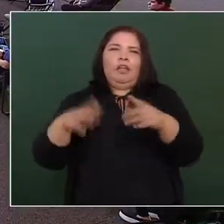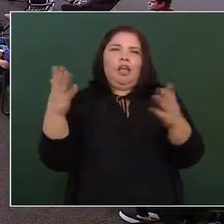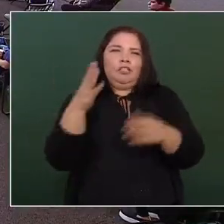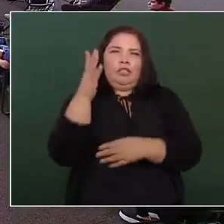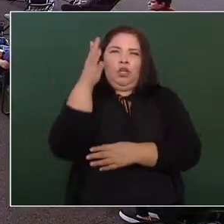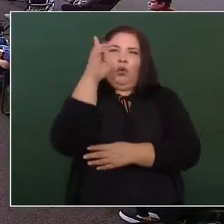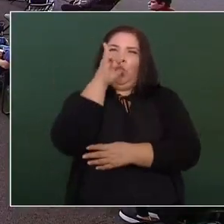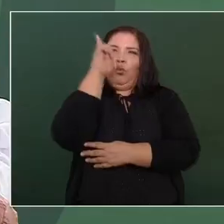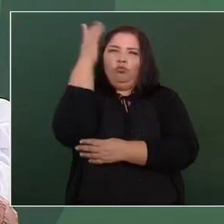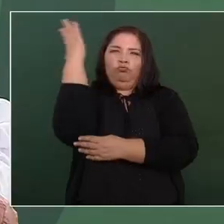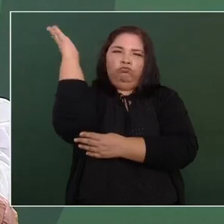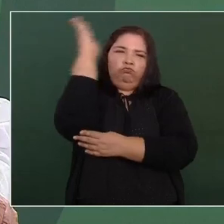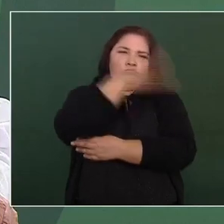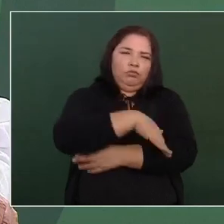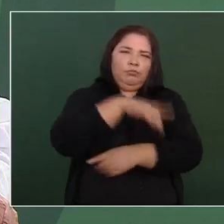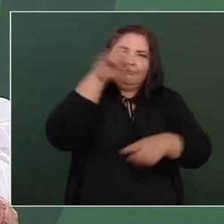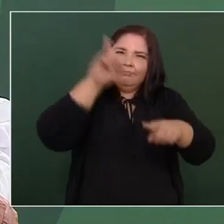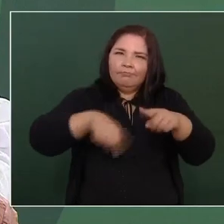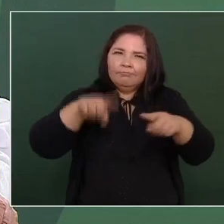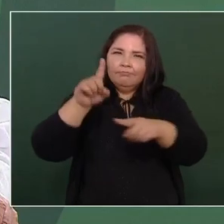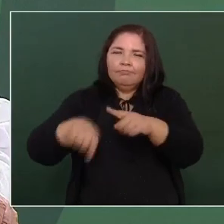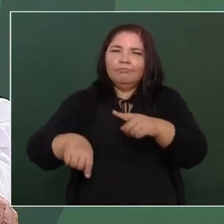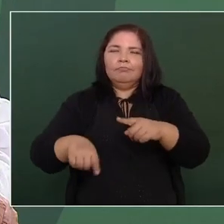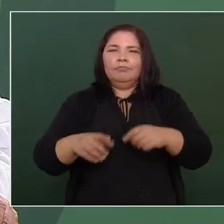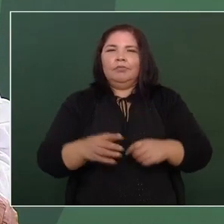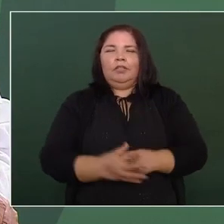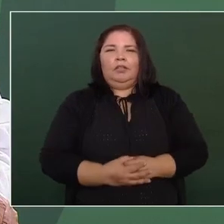postes caídos,